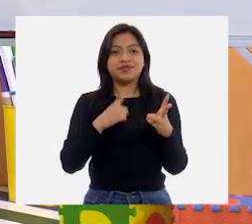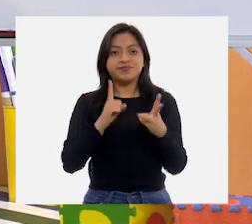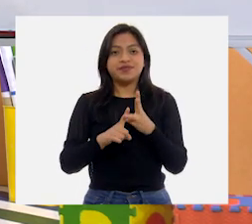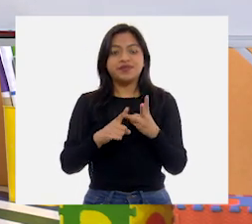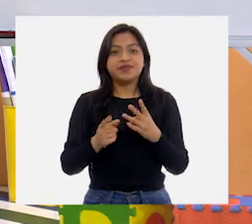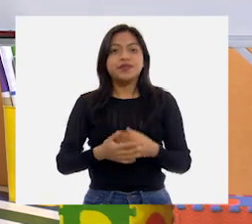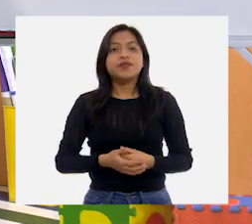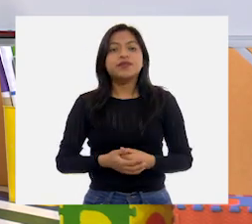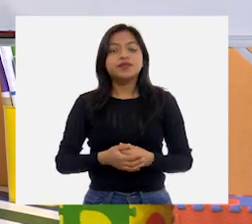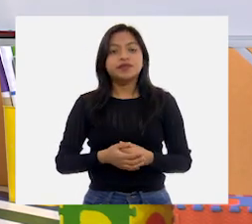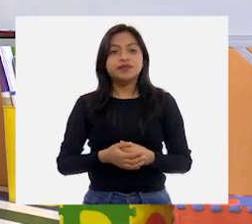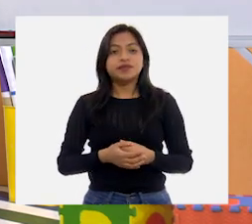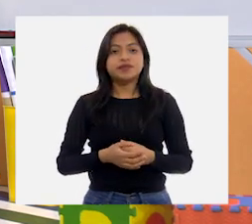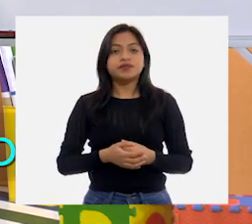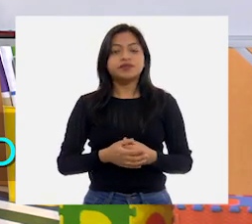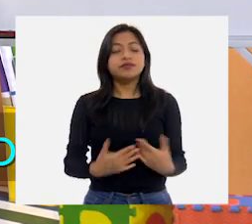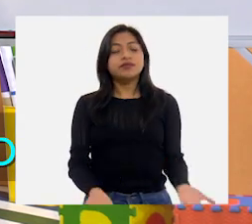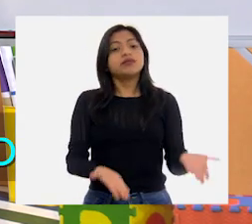1, 2, 3.